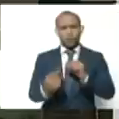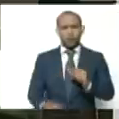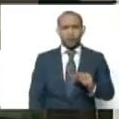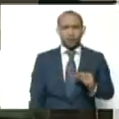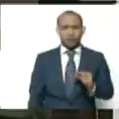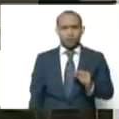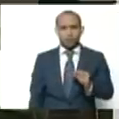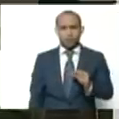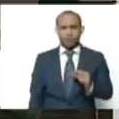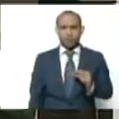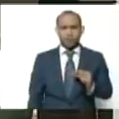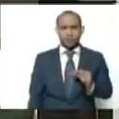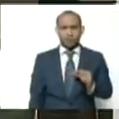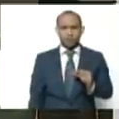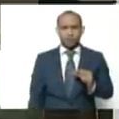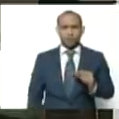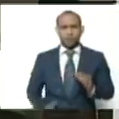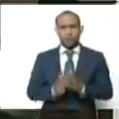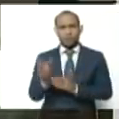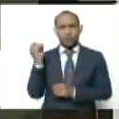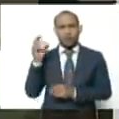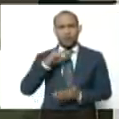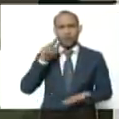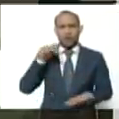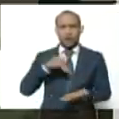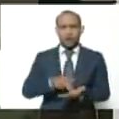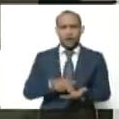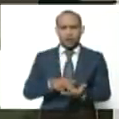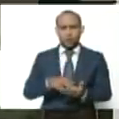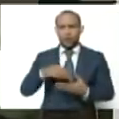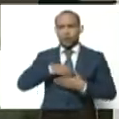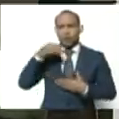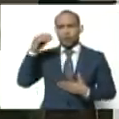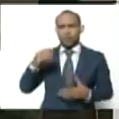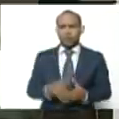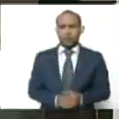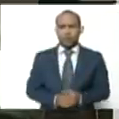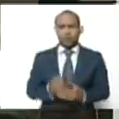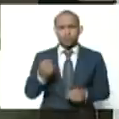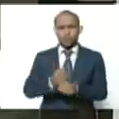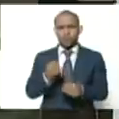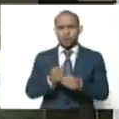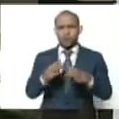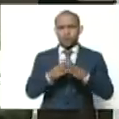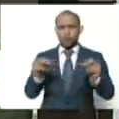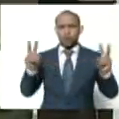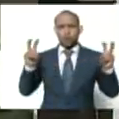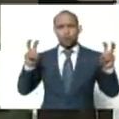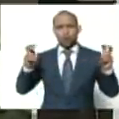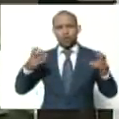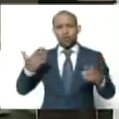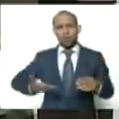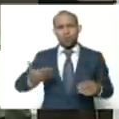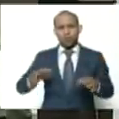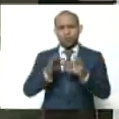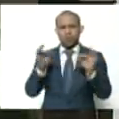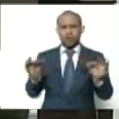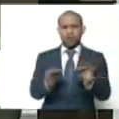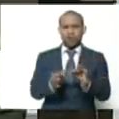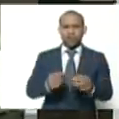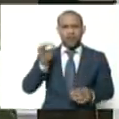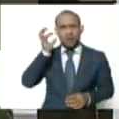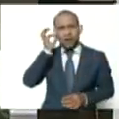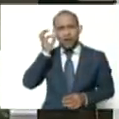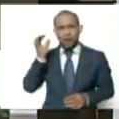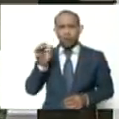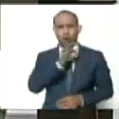saludo, es una nueva Asamblea Nacional con un nuevo espíritu, trabajando los temas que le importan a la familia, a la mujer, a